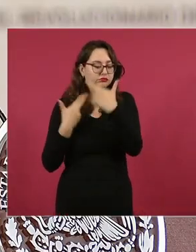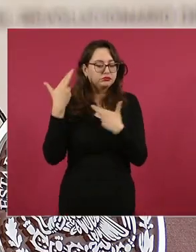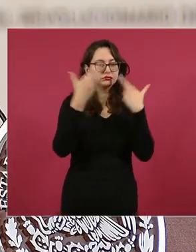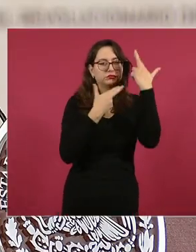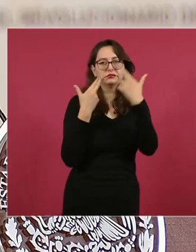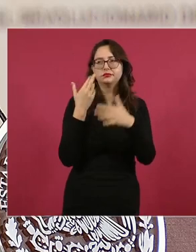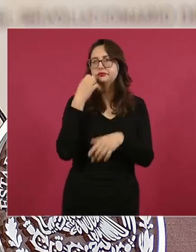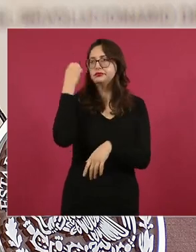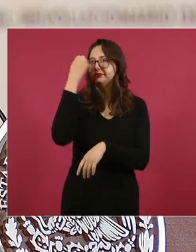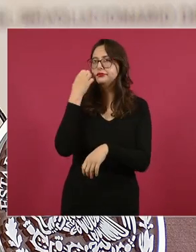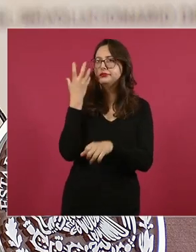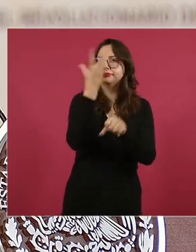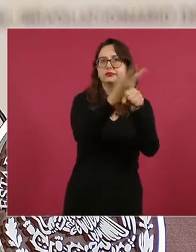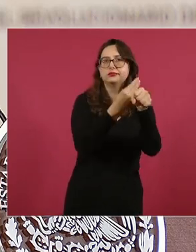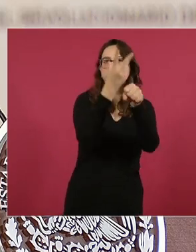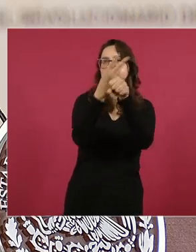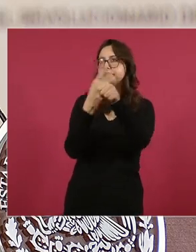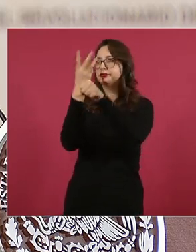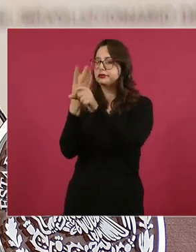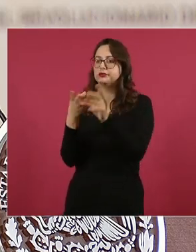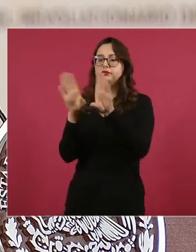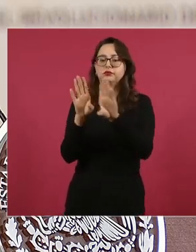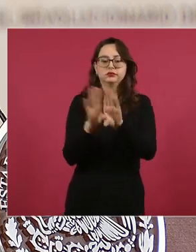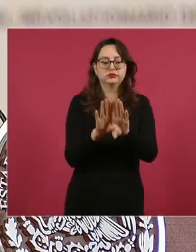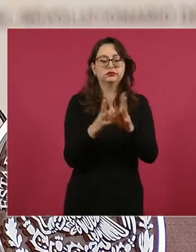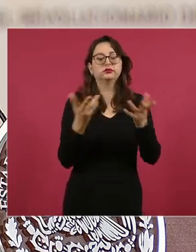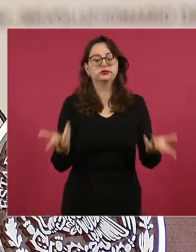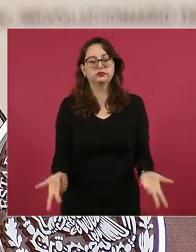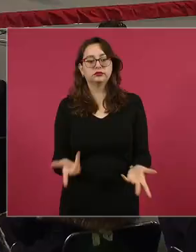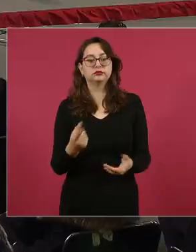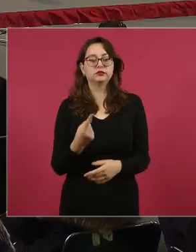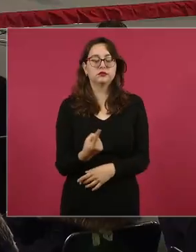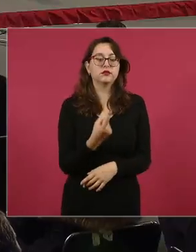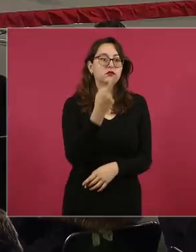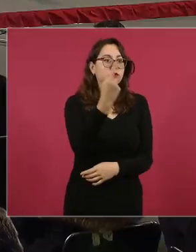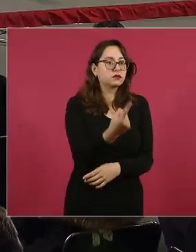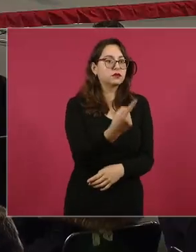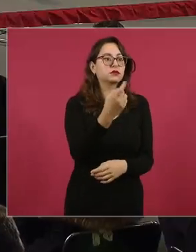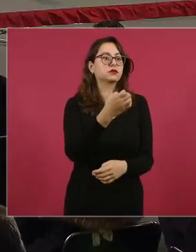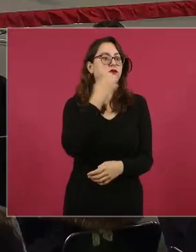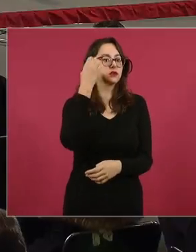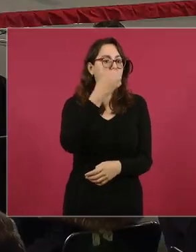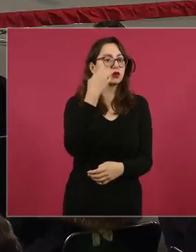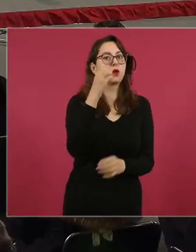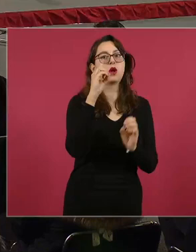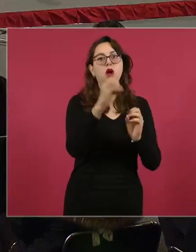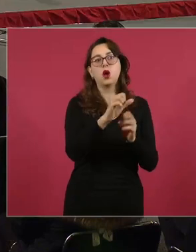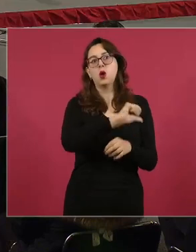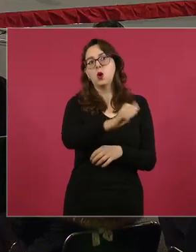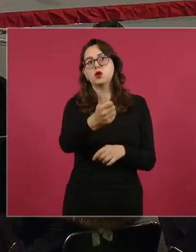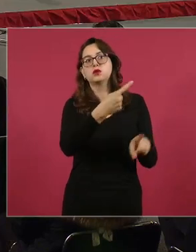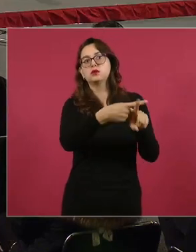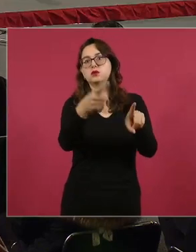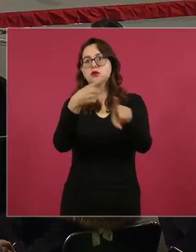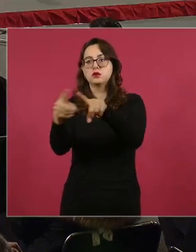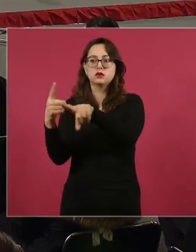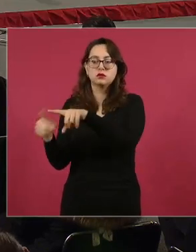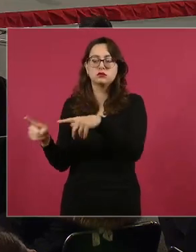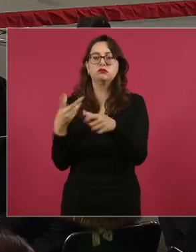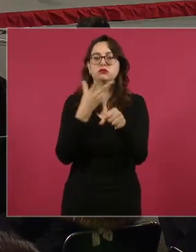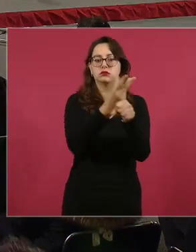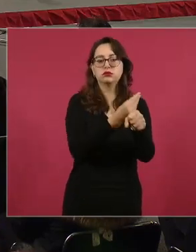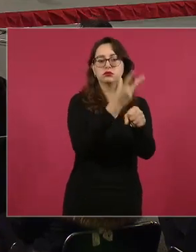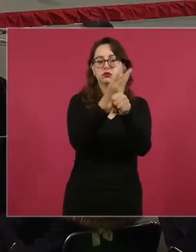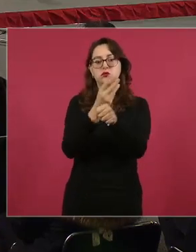espacios educativos para utilizar el recurso en uno o varios de los tipos de apoyo que ofrece el programa,